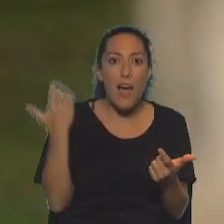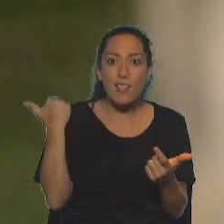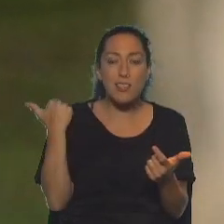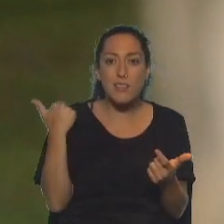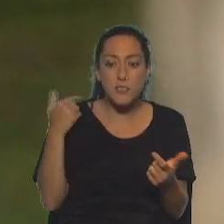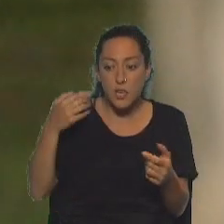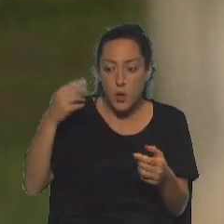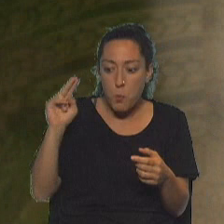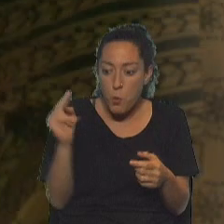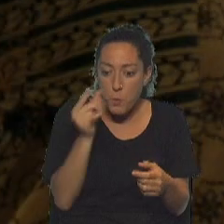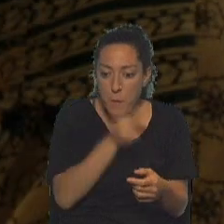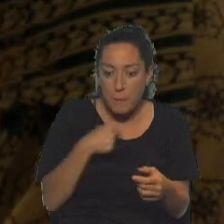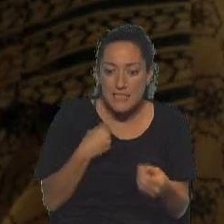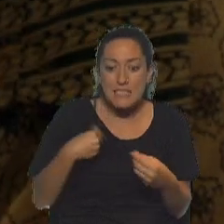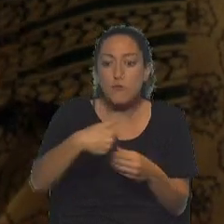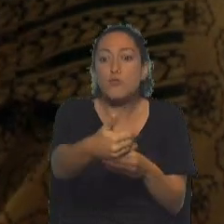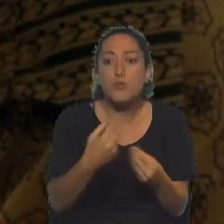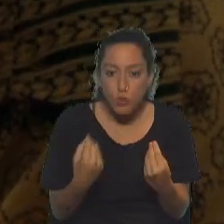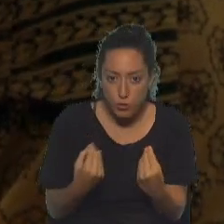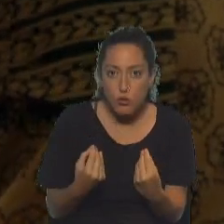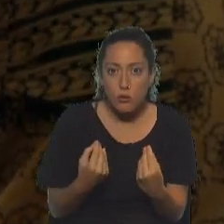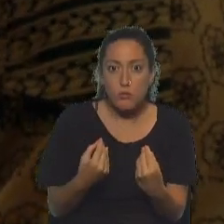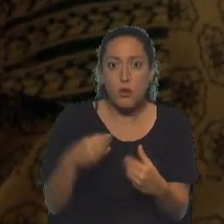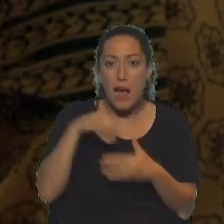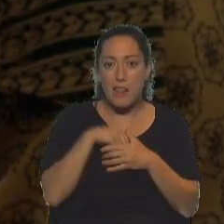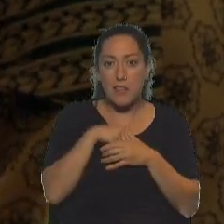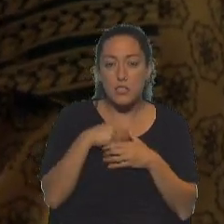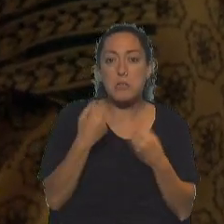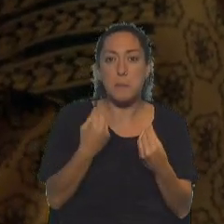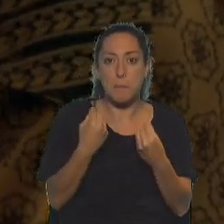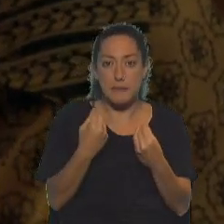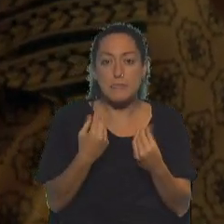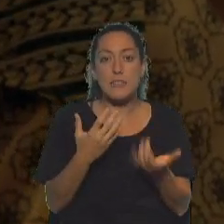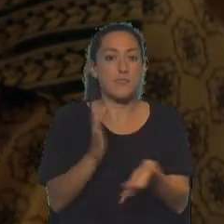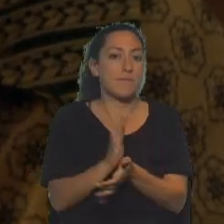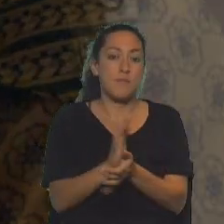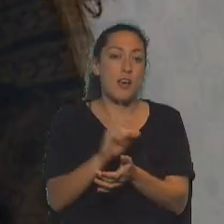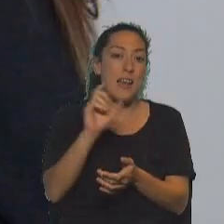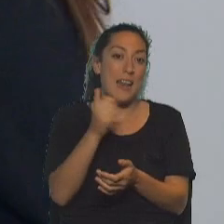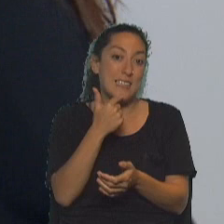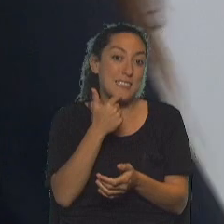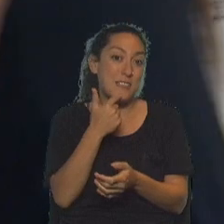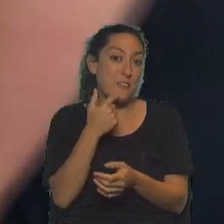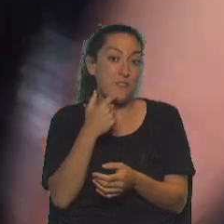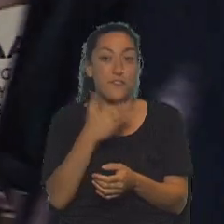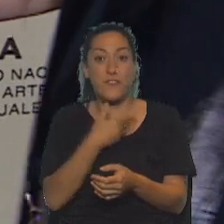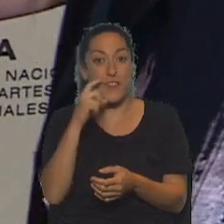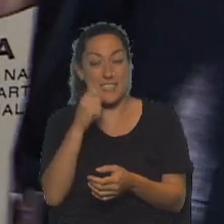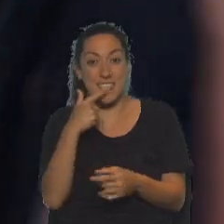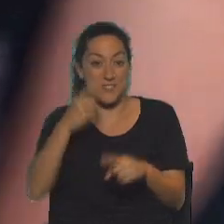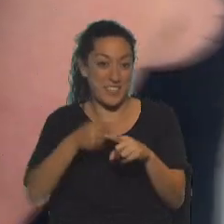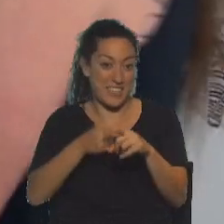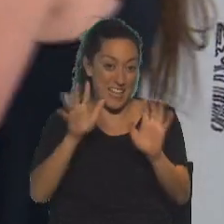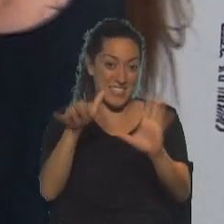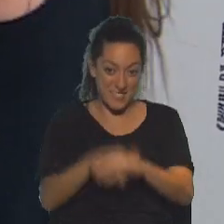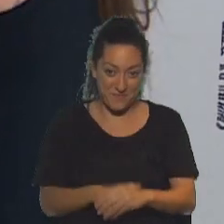¿hacia dónde queda y en nosotros qué queda de eso? Y son las fiestas, finalmente. Son las fiestas en Mar del Plata.